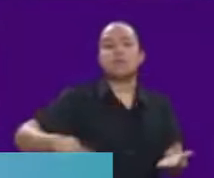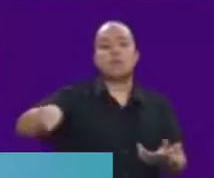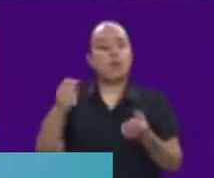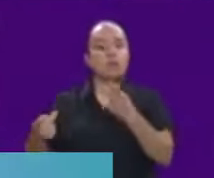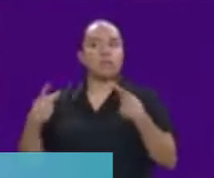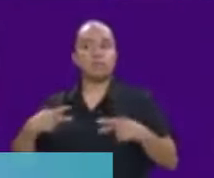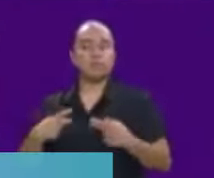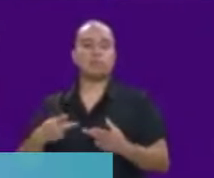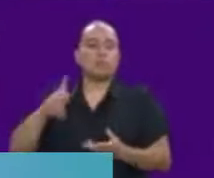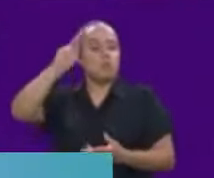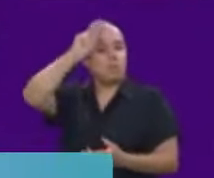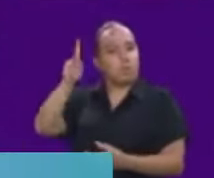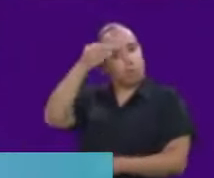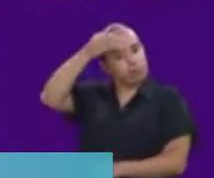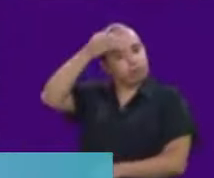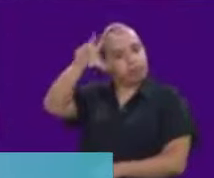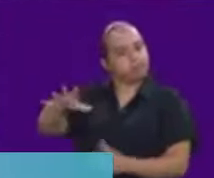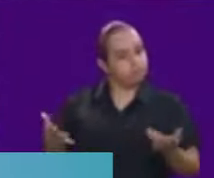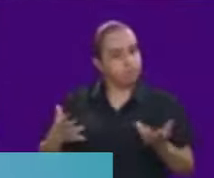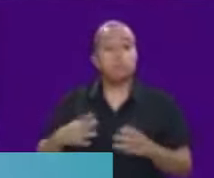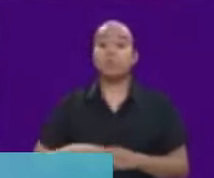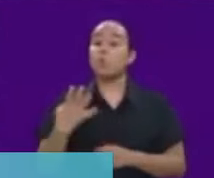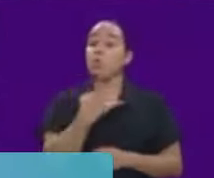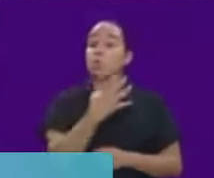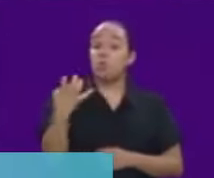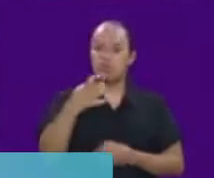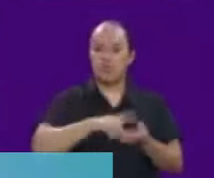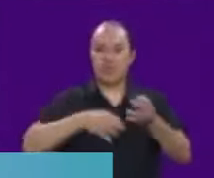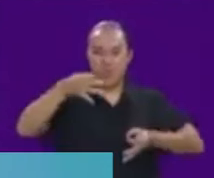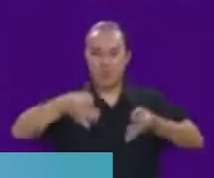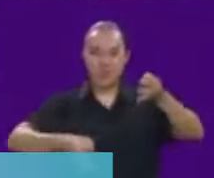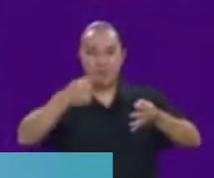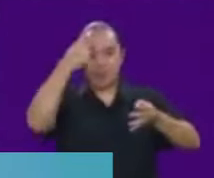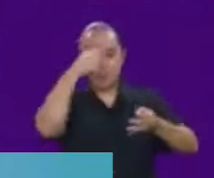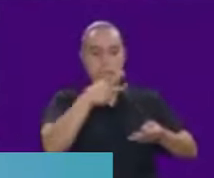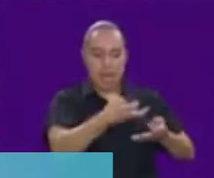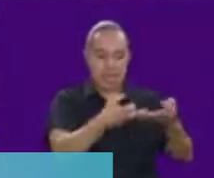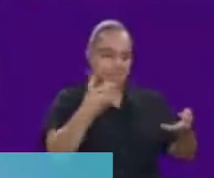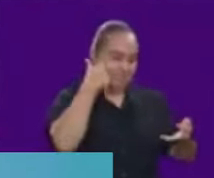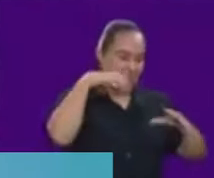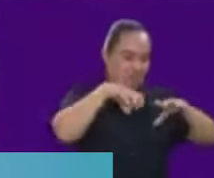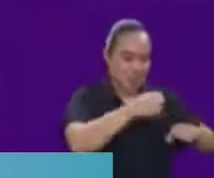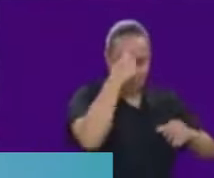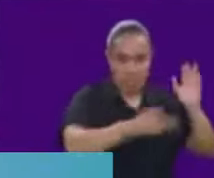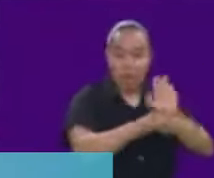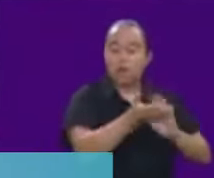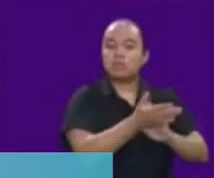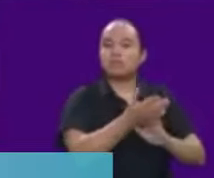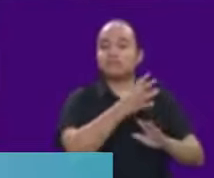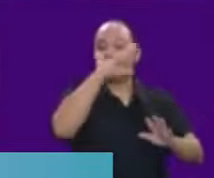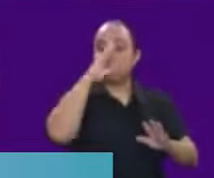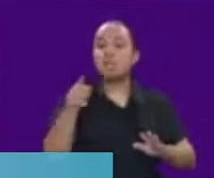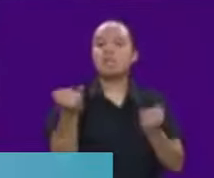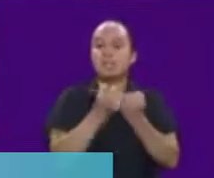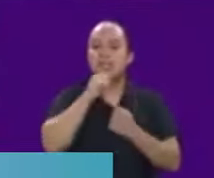vecinos. Casualmente, perdieron más de 400 juicios de uso de suelo. Y no solo eso, nos heredaron más de